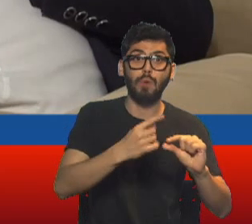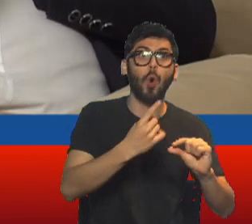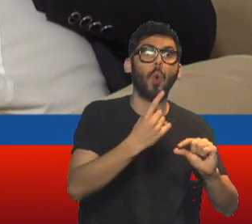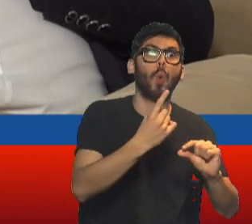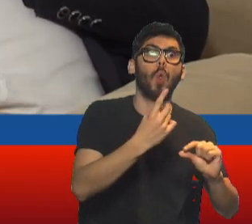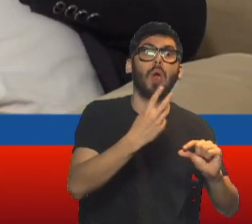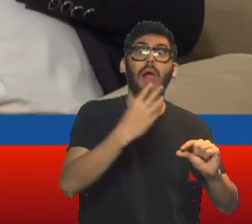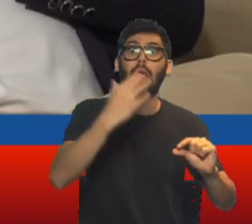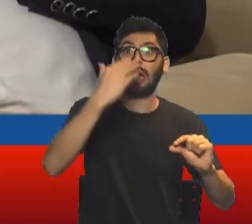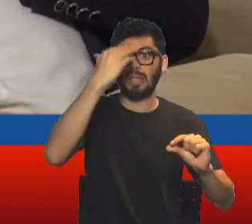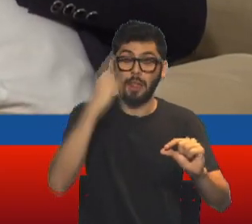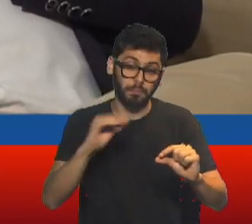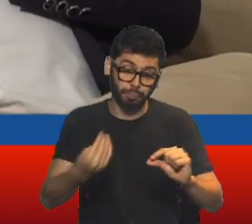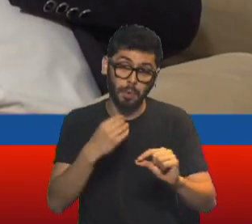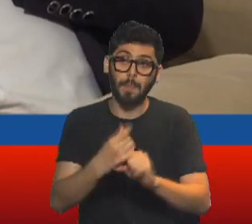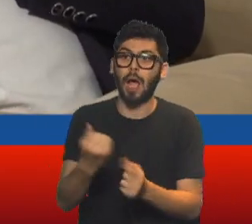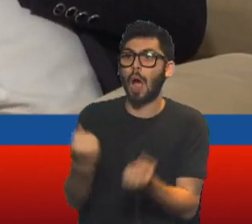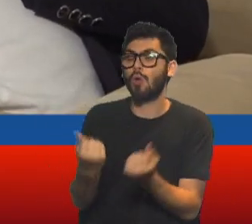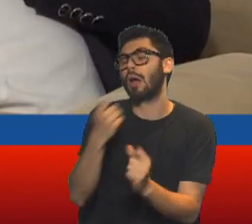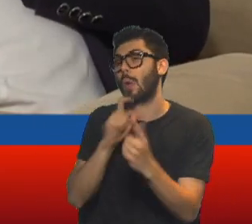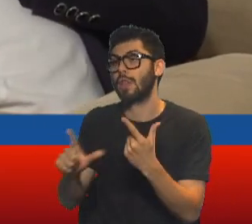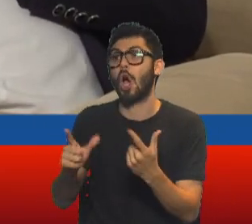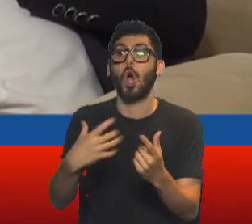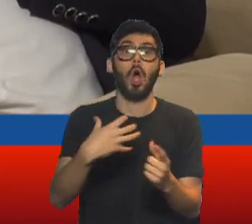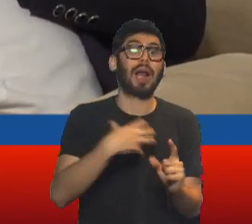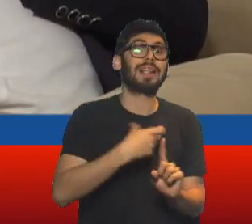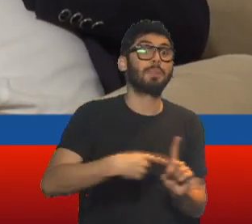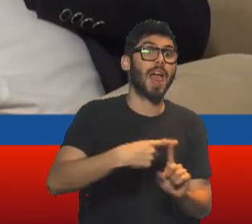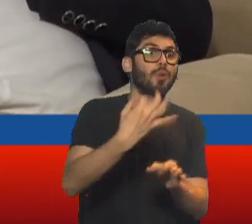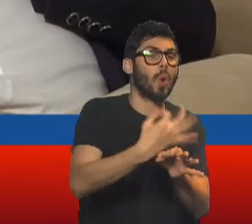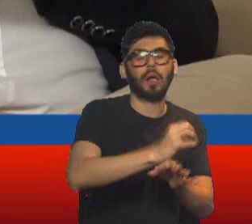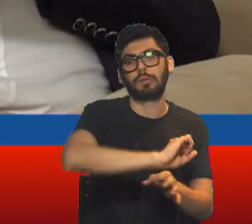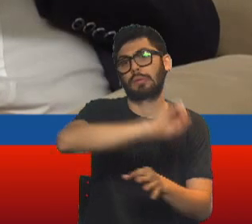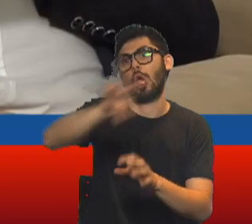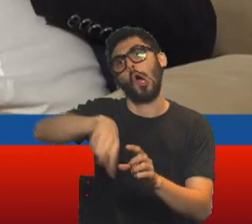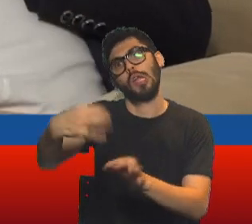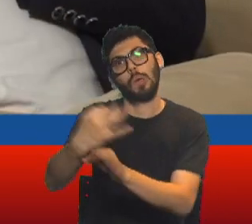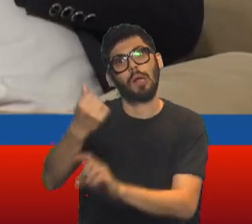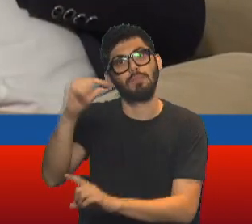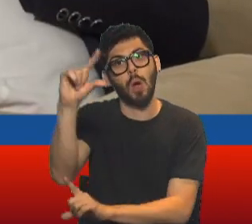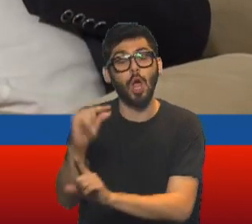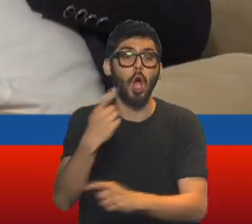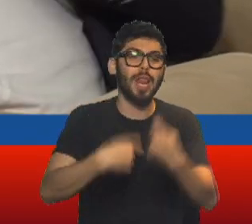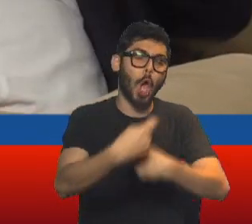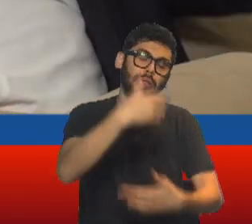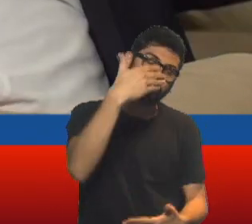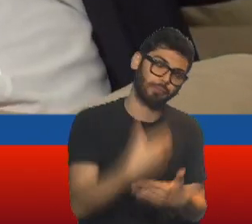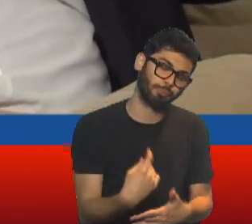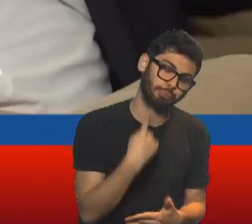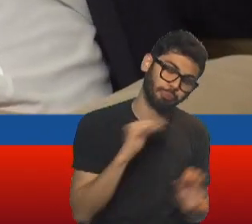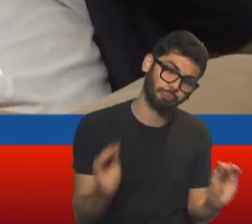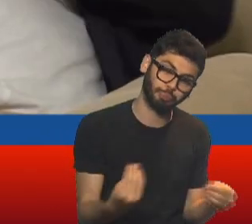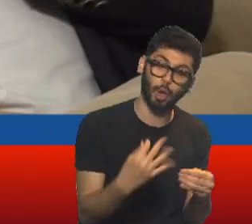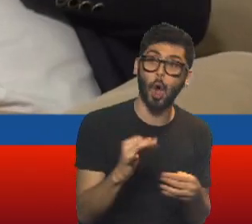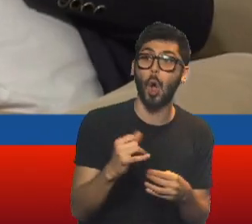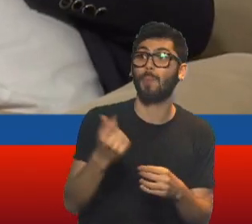tuvo que vender el coche, de clase media que cambió el pibe de escuela, el que cerró el comercio, el que está pensando que no llega a la pyme, pero cuando va a sacar